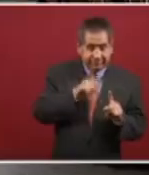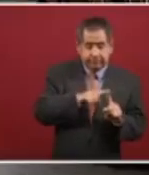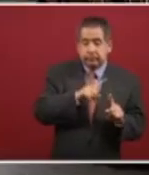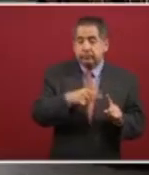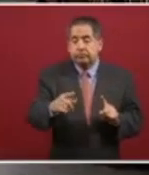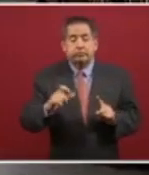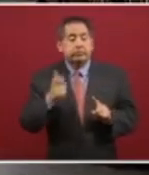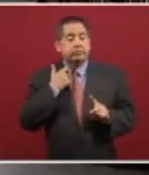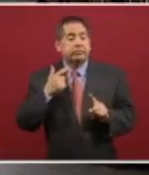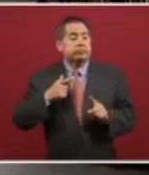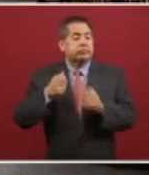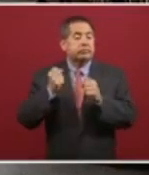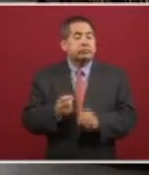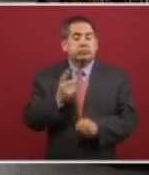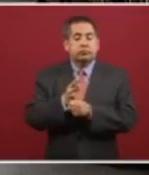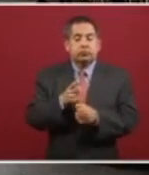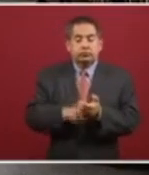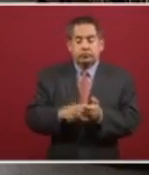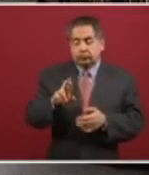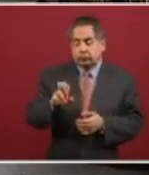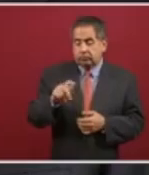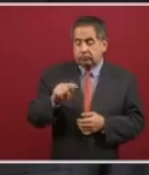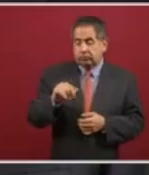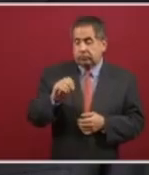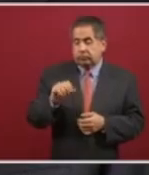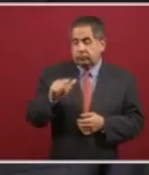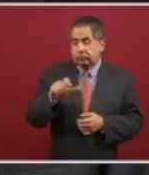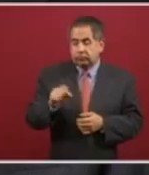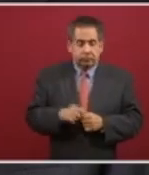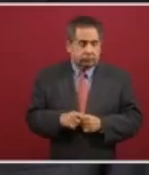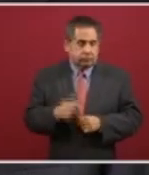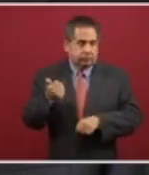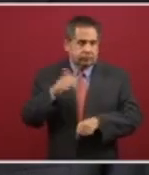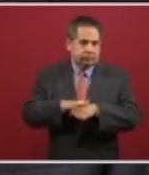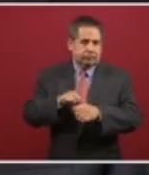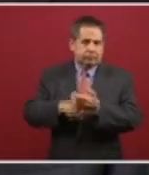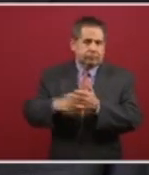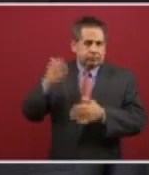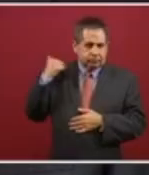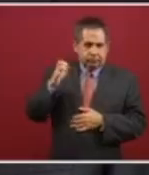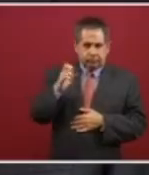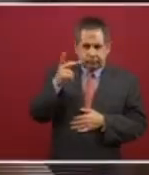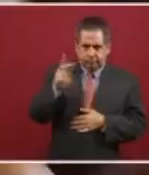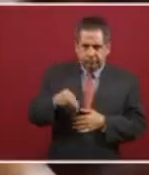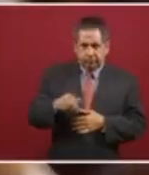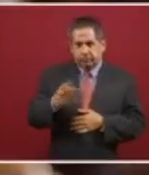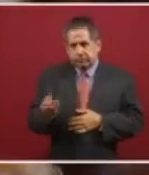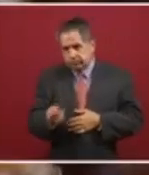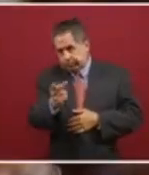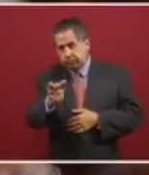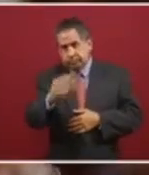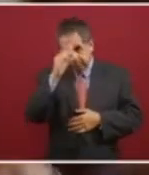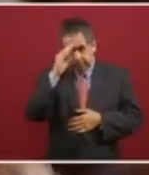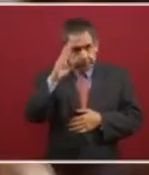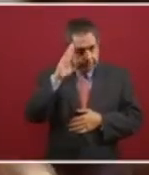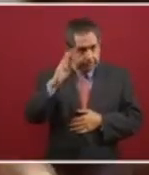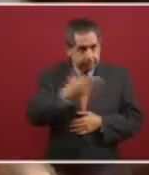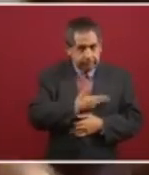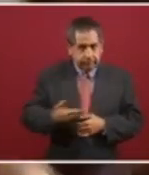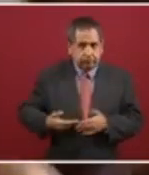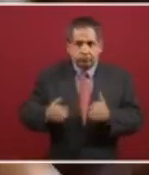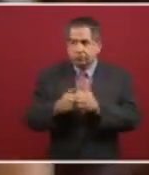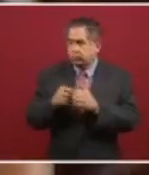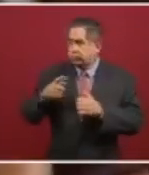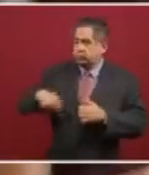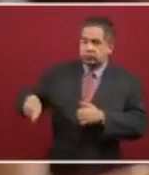el excomisionado de Seguridad Pública Renato Sales, de la administración de Peña Nieto. Señor presidente, ¿ha considerado usted, junto